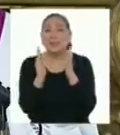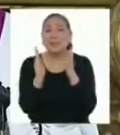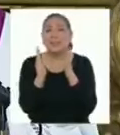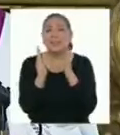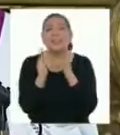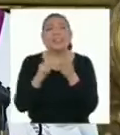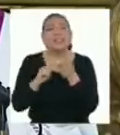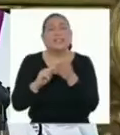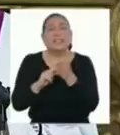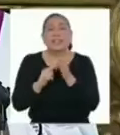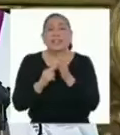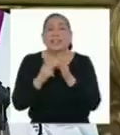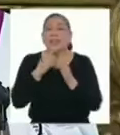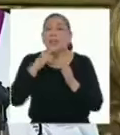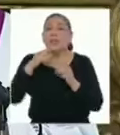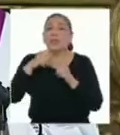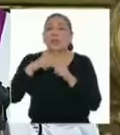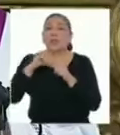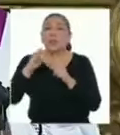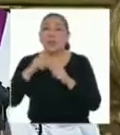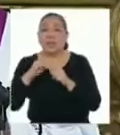la encíclica Tutti Fratelli.